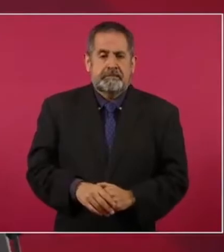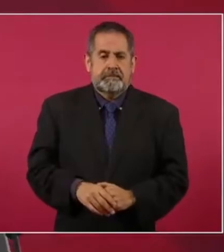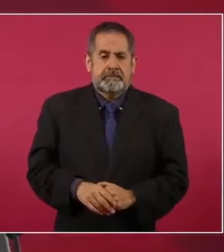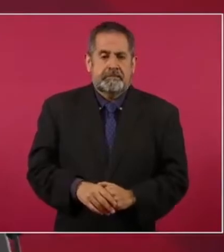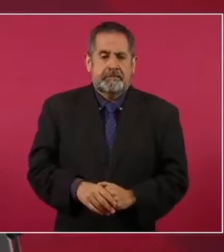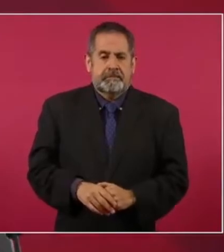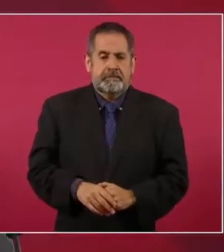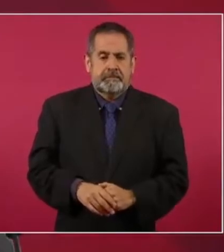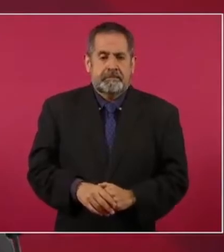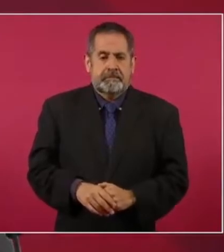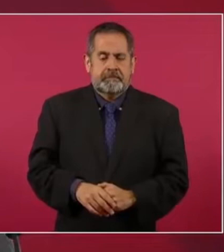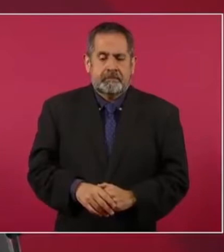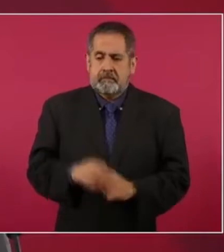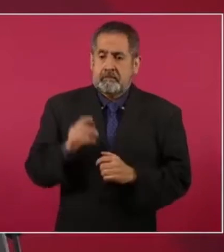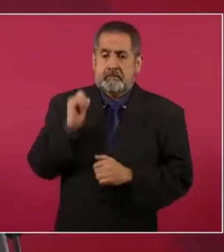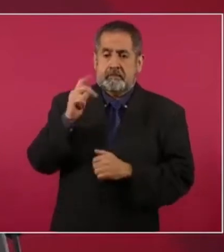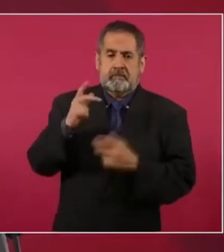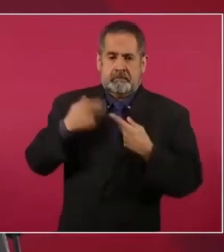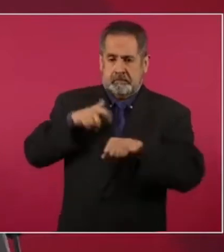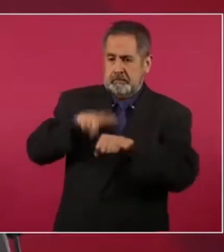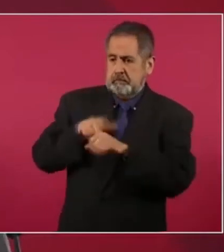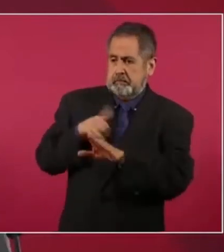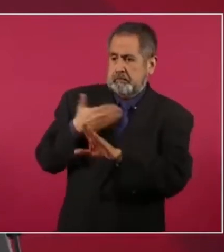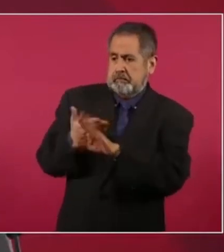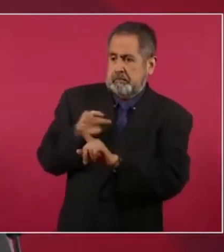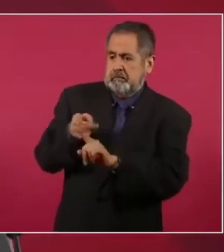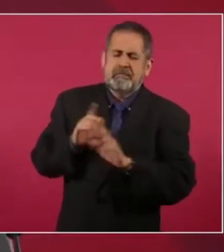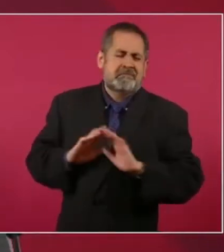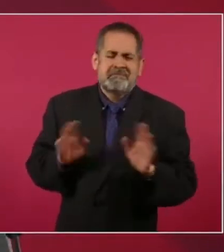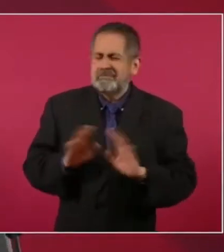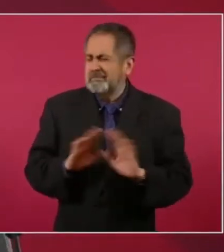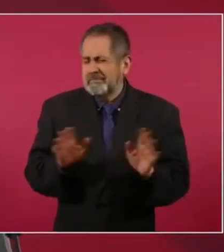Y no es nada personal.